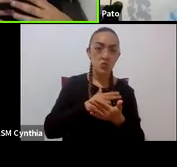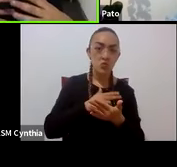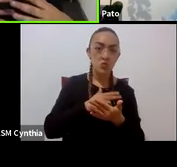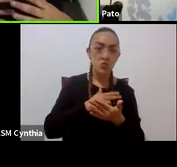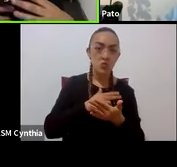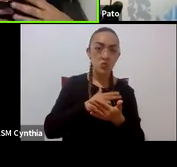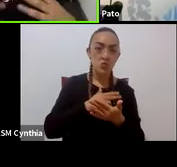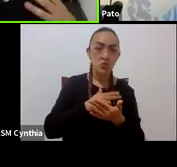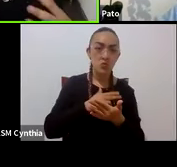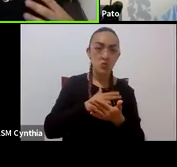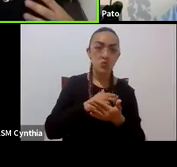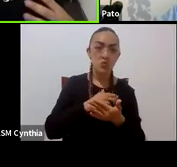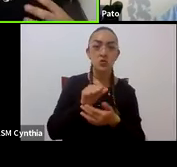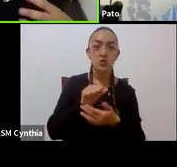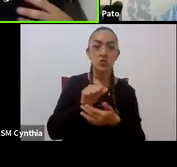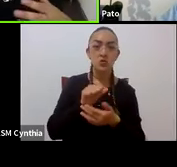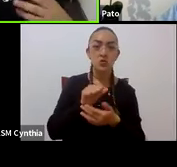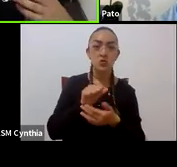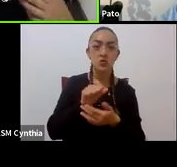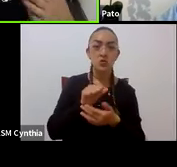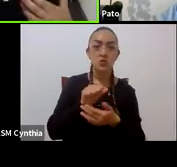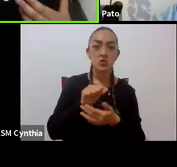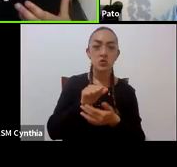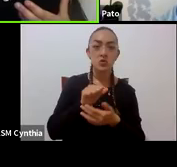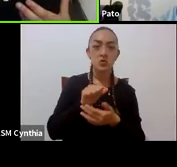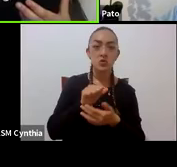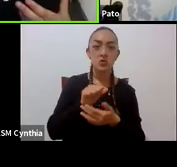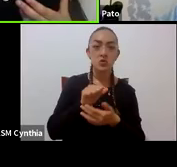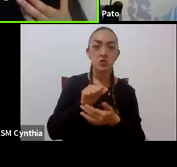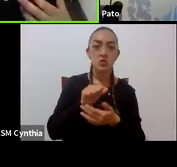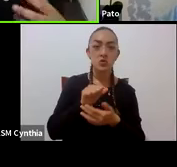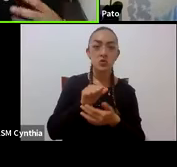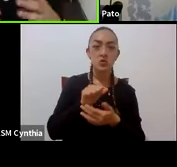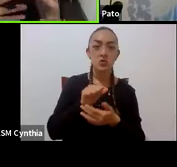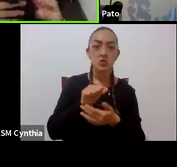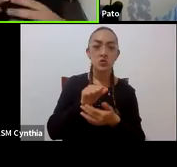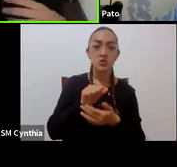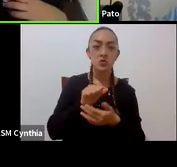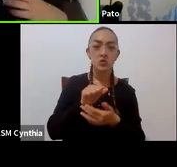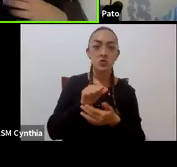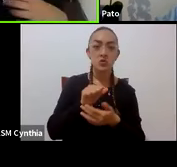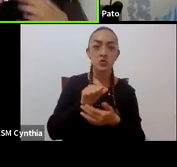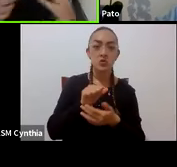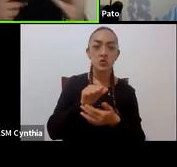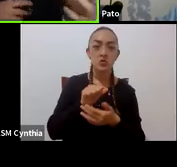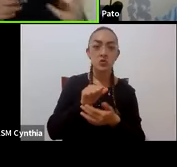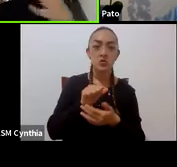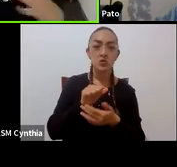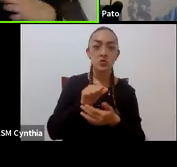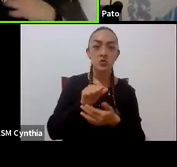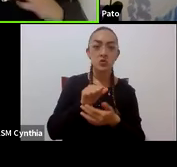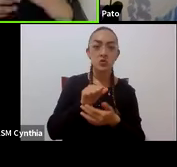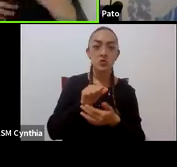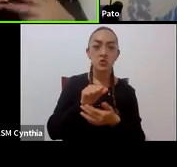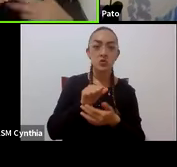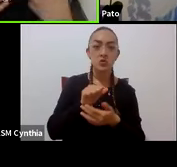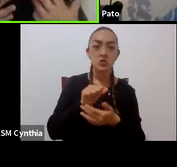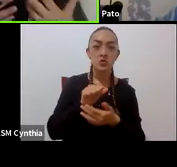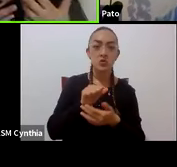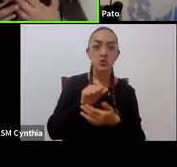cómo podemos no solamente leer el cuento, sino detonar las reflexiones que puedan llevar a preguntas, respuestas y